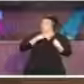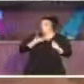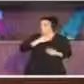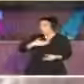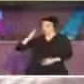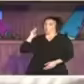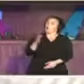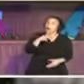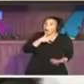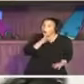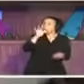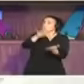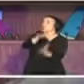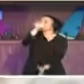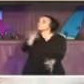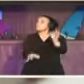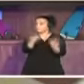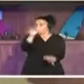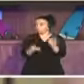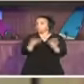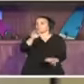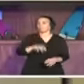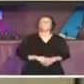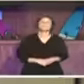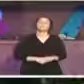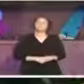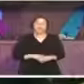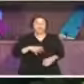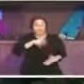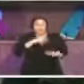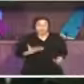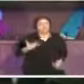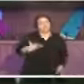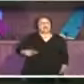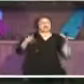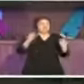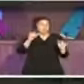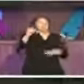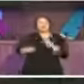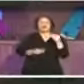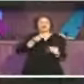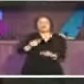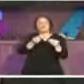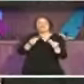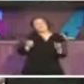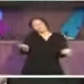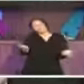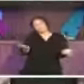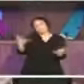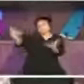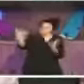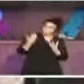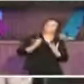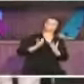están procesados. Para terminar yo les voy a invitar a que